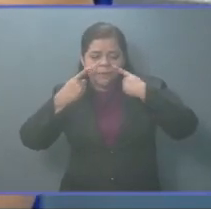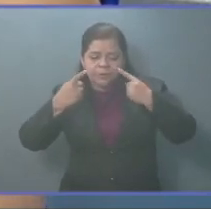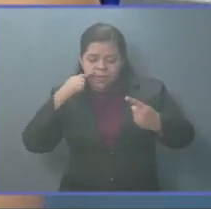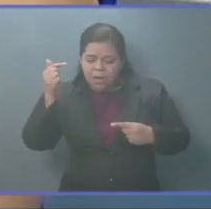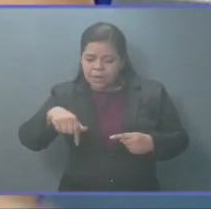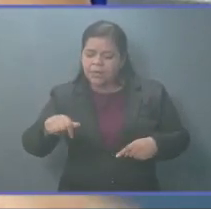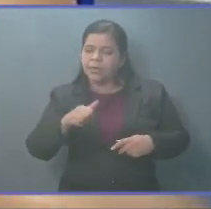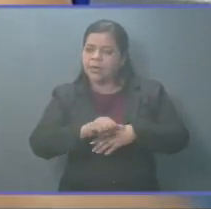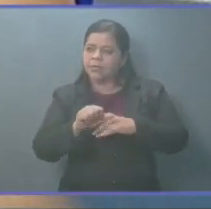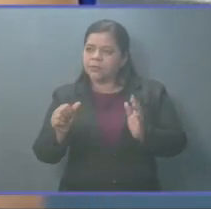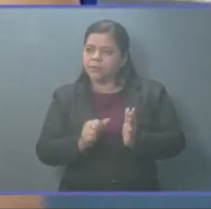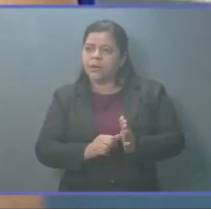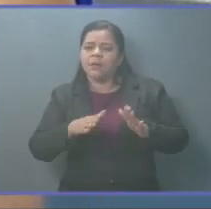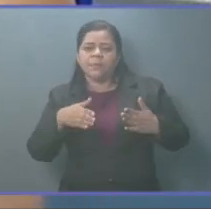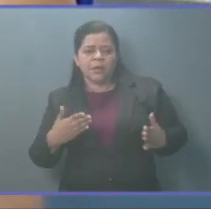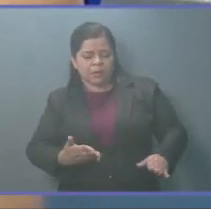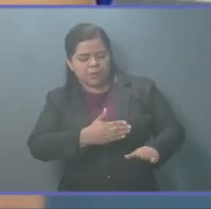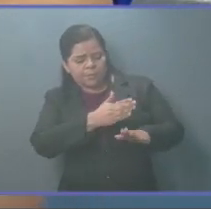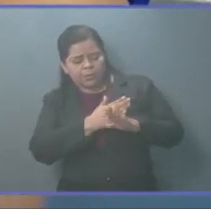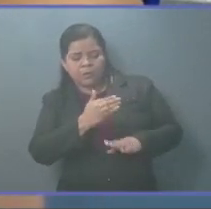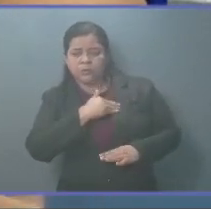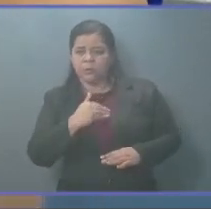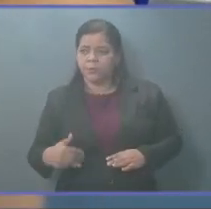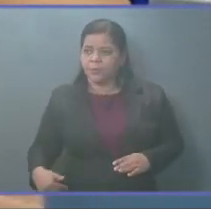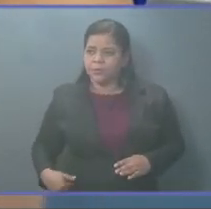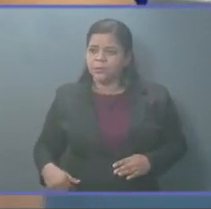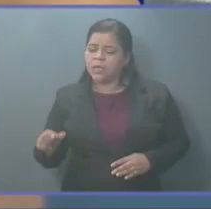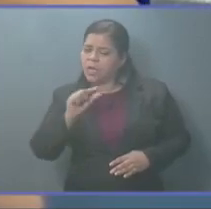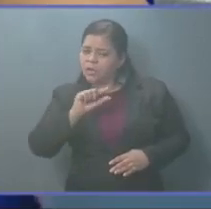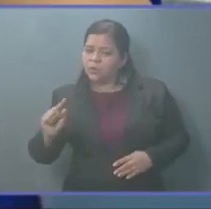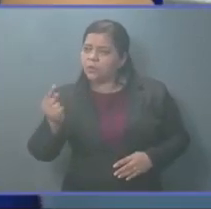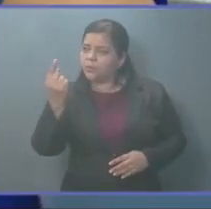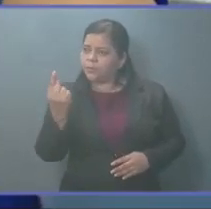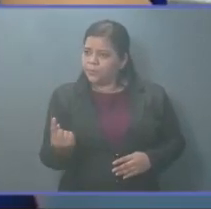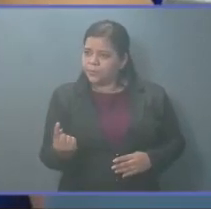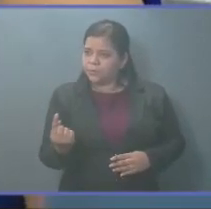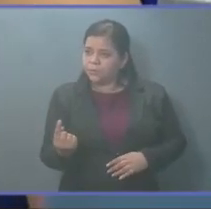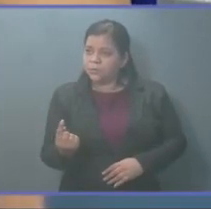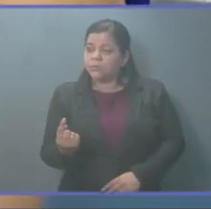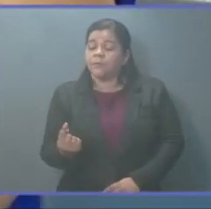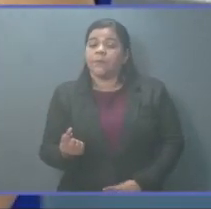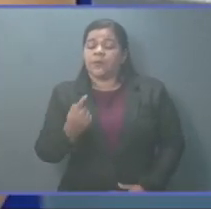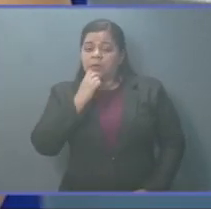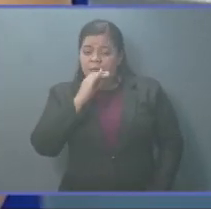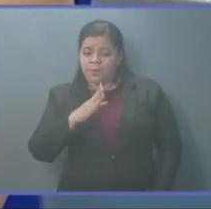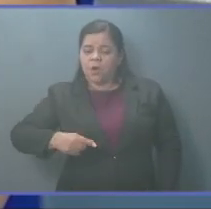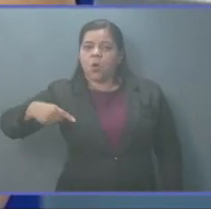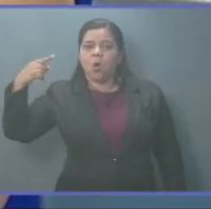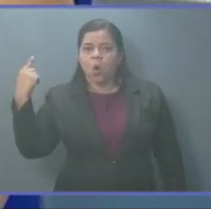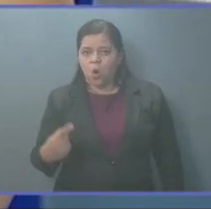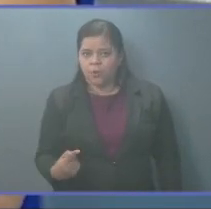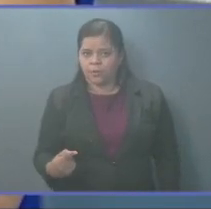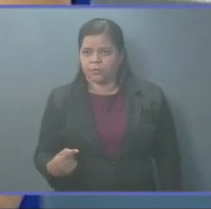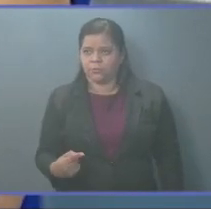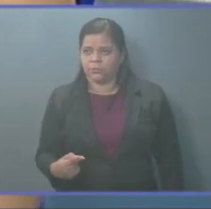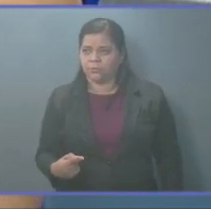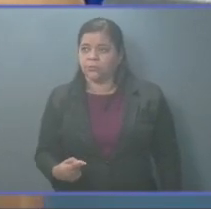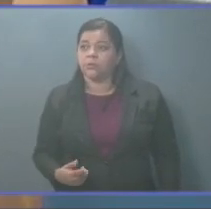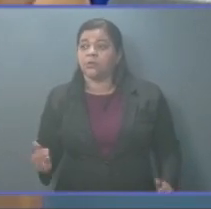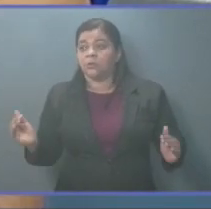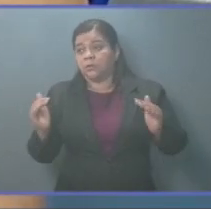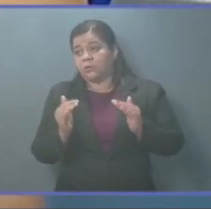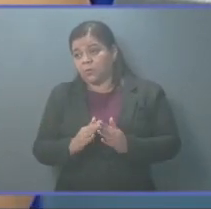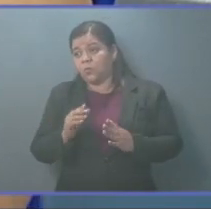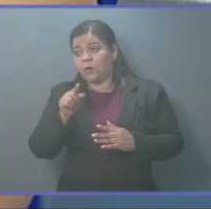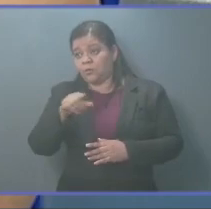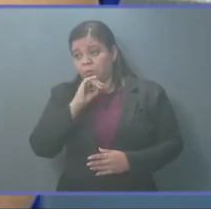Legislativa para proteger al presidente, el nombre de la persona que dio esa orden. Y usted ya